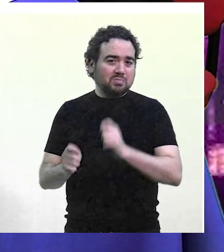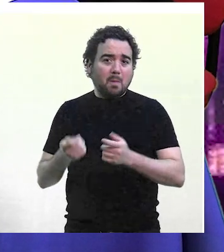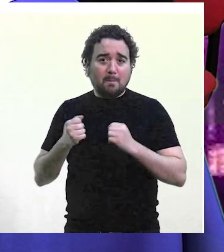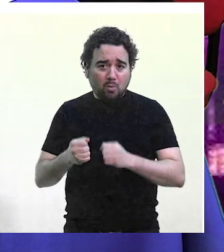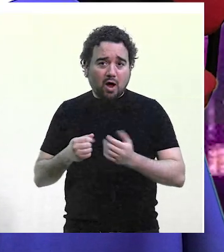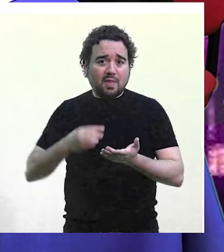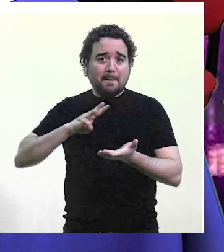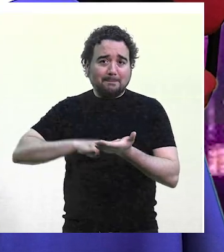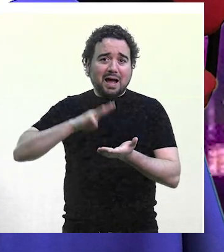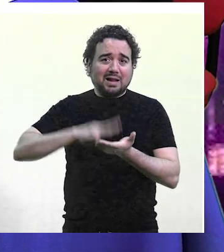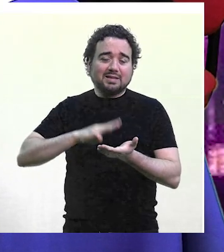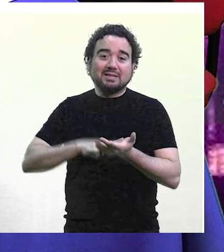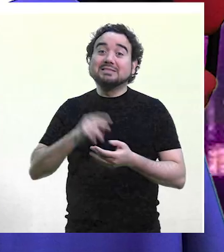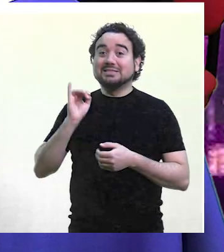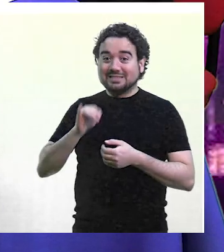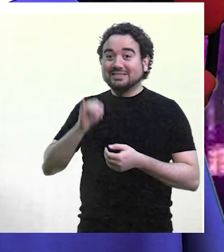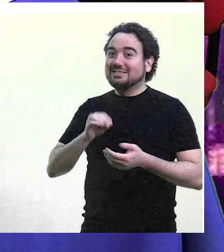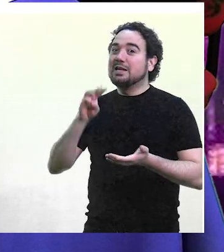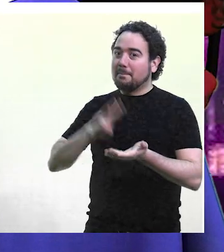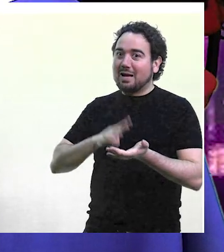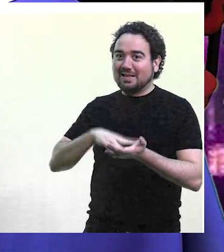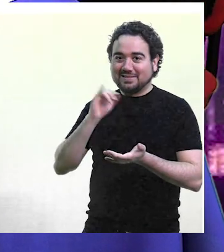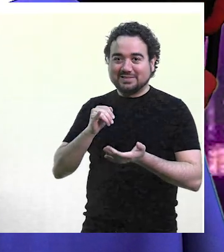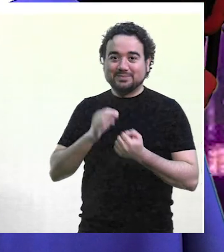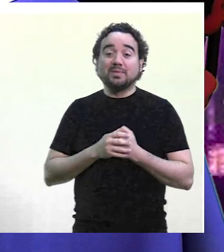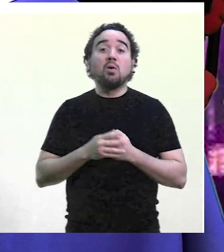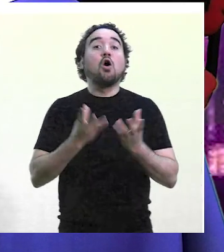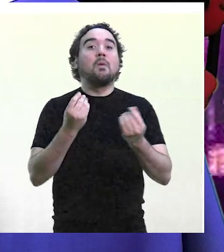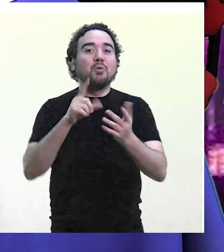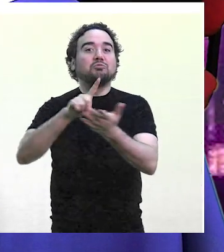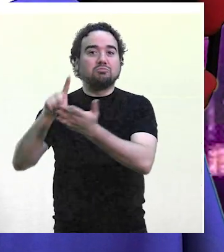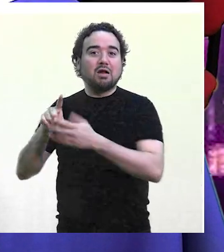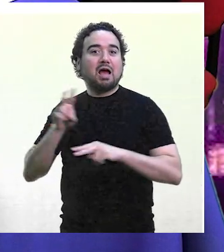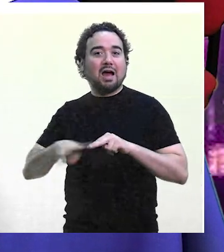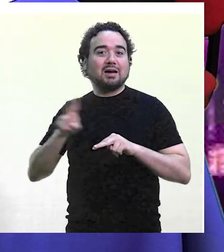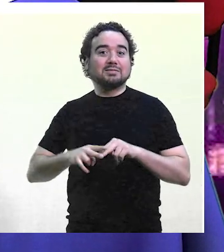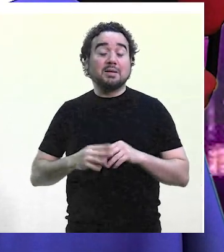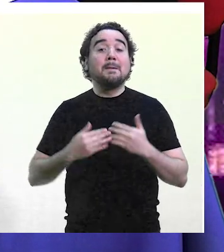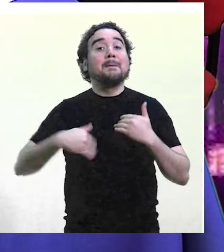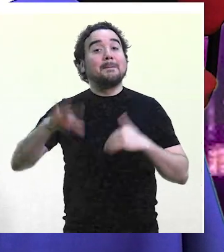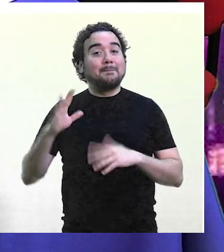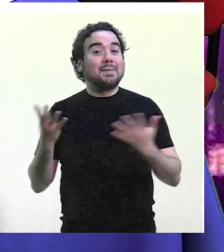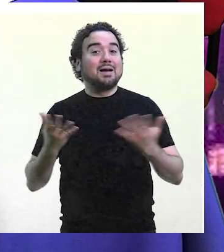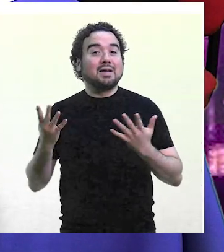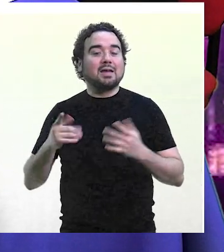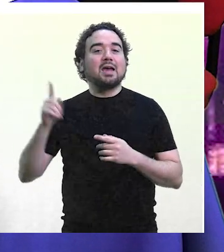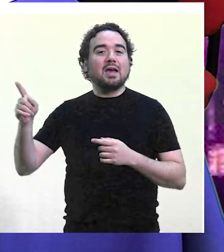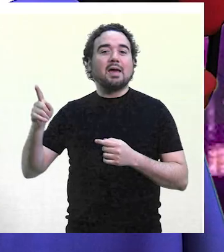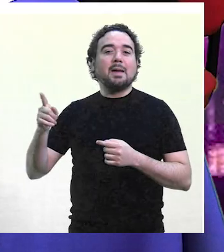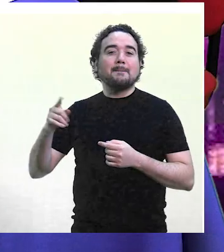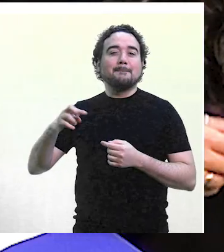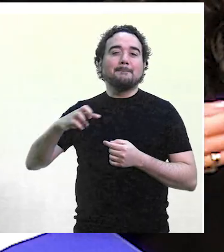eso ya se arregla. ¿Le vamos a poner palta? Sí, falta. Sí. Bueno, y hay muchas partes donde comprarlo, ¿no? Igual Sí, está